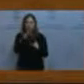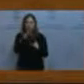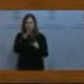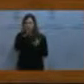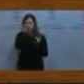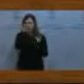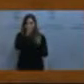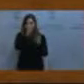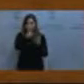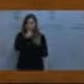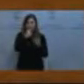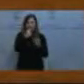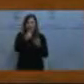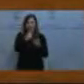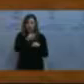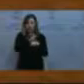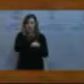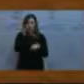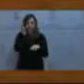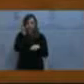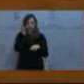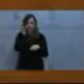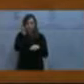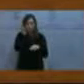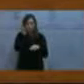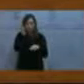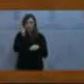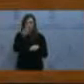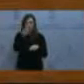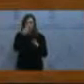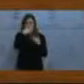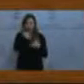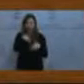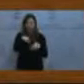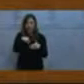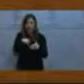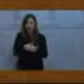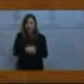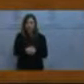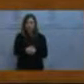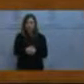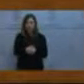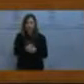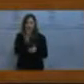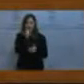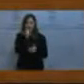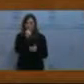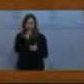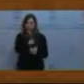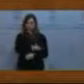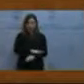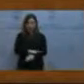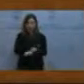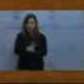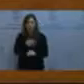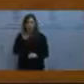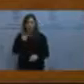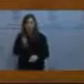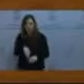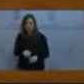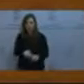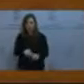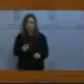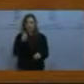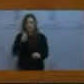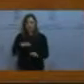el grado de desinterés, de desgaste que tiene este Gobierno, de apatía. Y se lo digo claramente, que ante una situación de prórroga presupuestaria